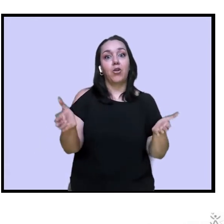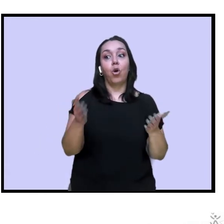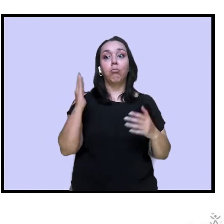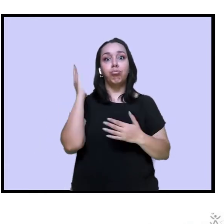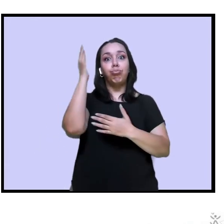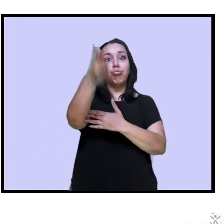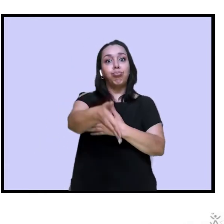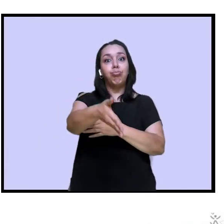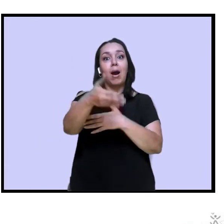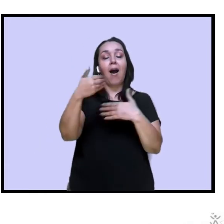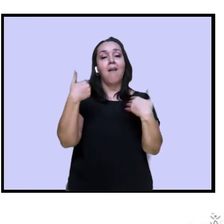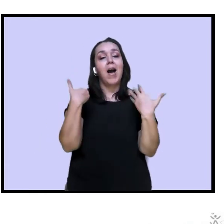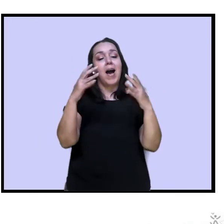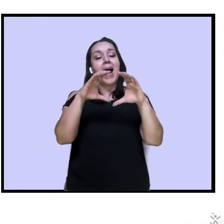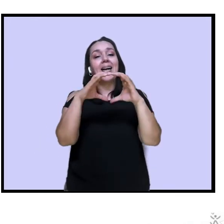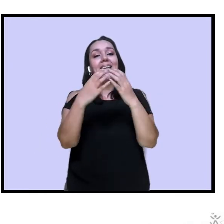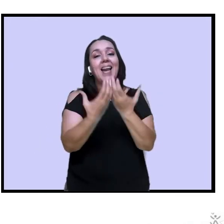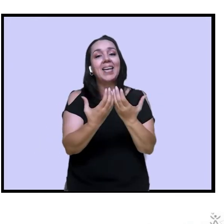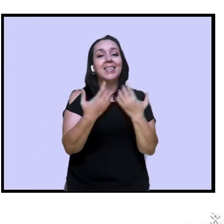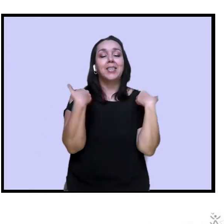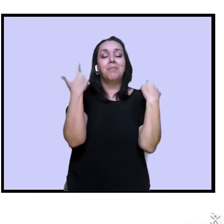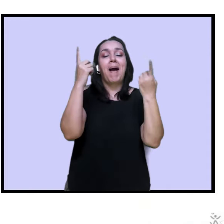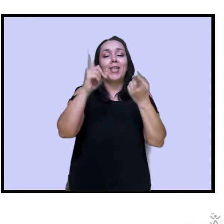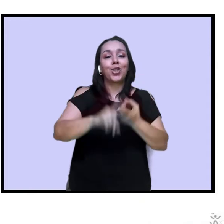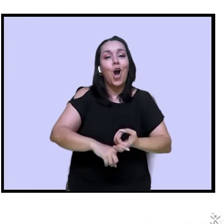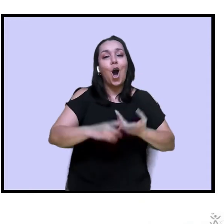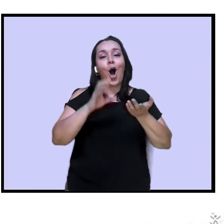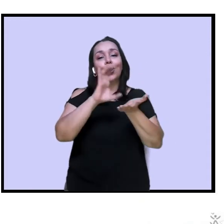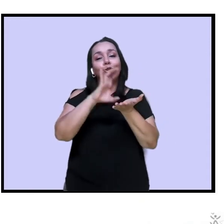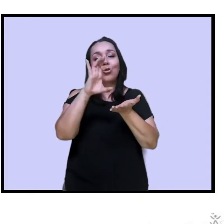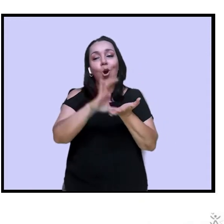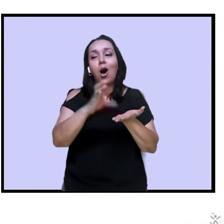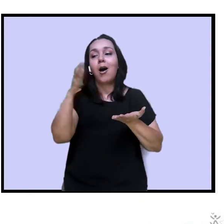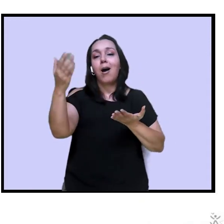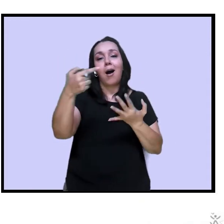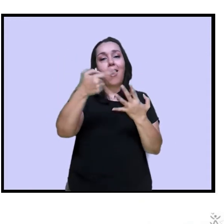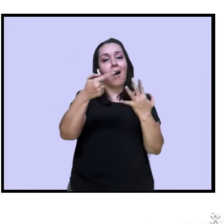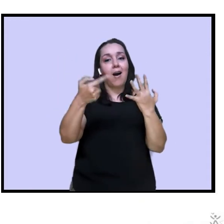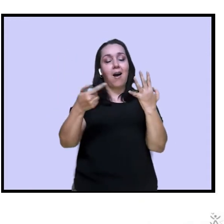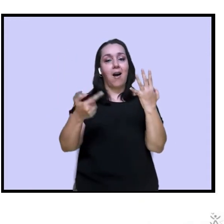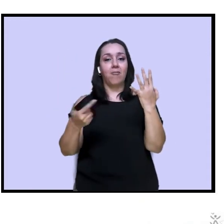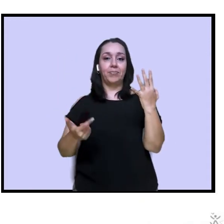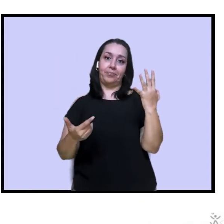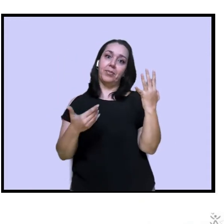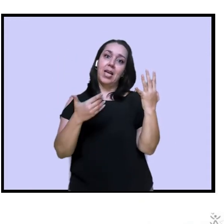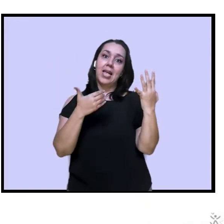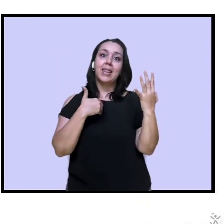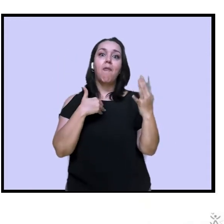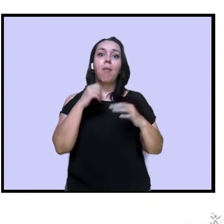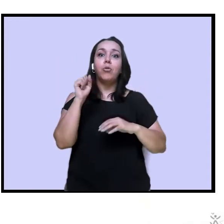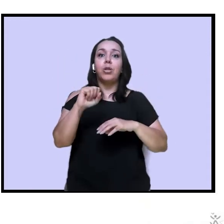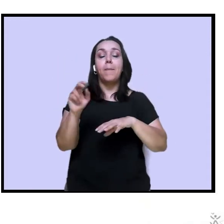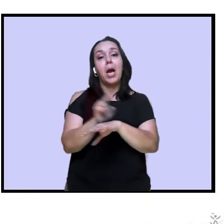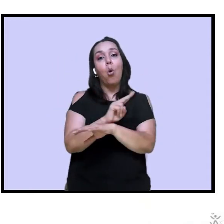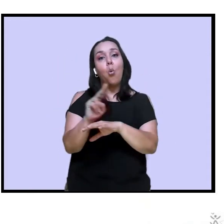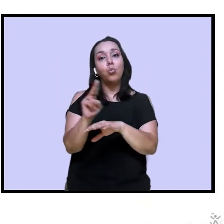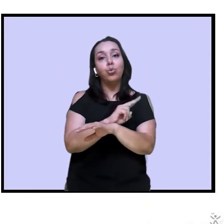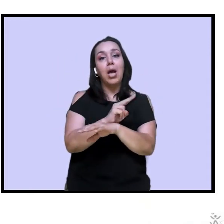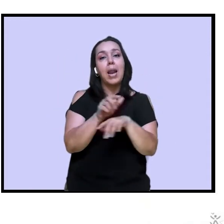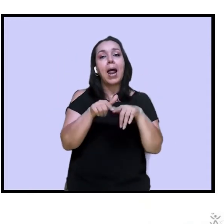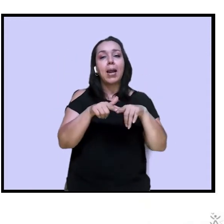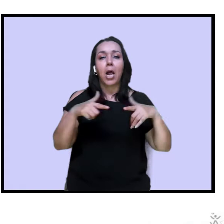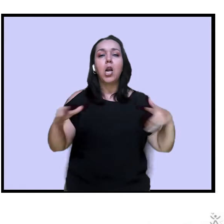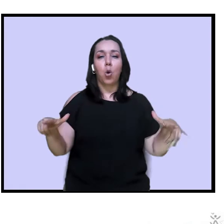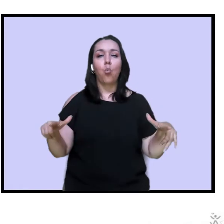promoviendo, ¿verdad?, que vayan a clases de español y todo este tipo de cuestiones. Pero en ese sentido también tenemos que usar